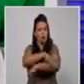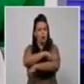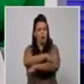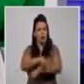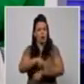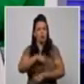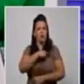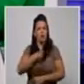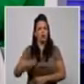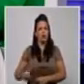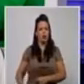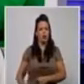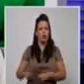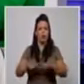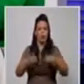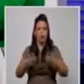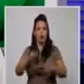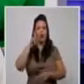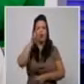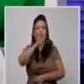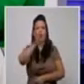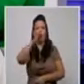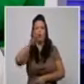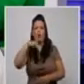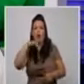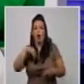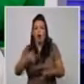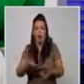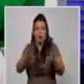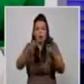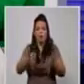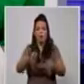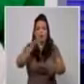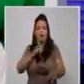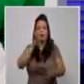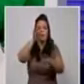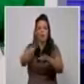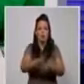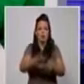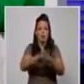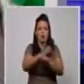el origen de esta transmisión. Incluso ayer veíamos que están trabajando en el